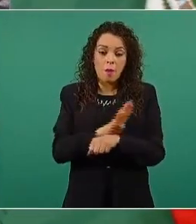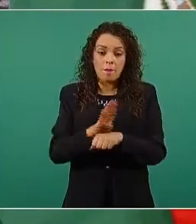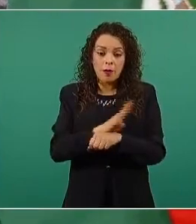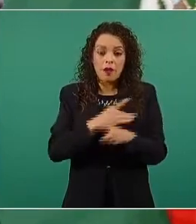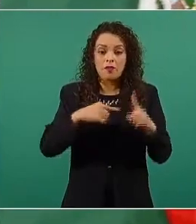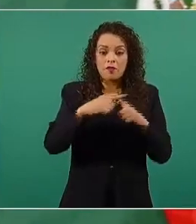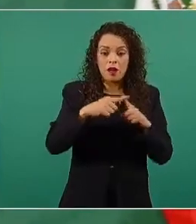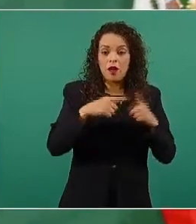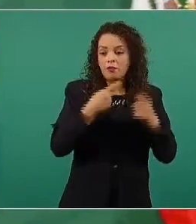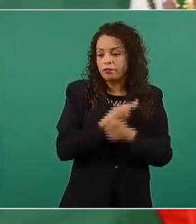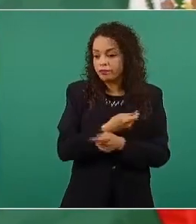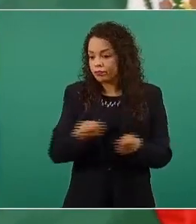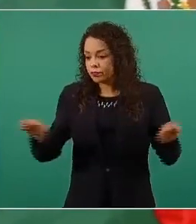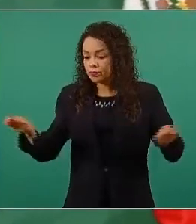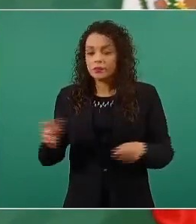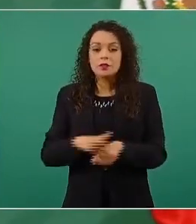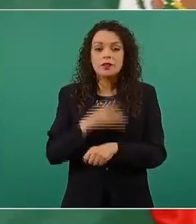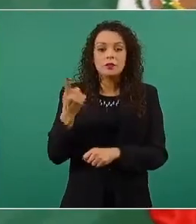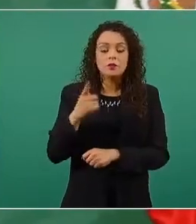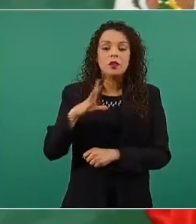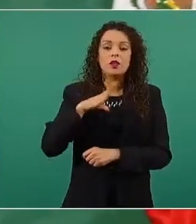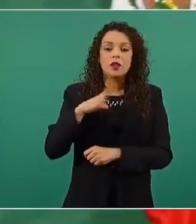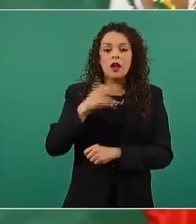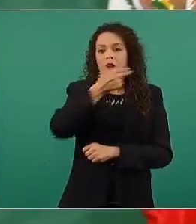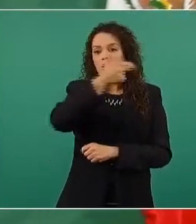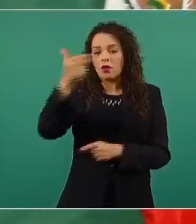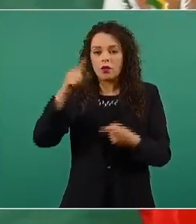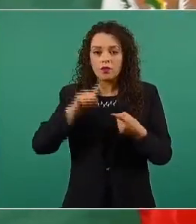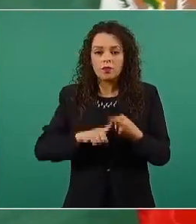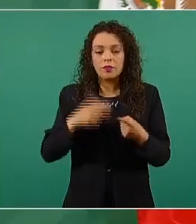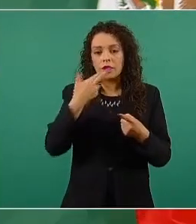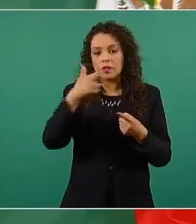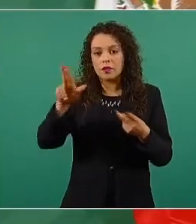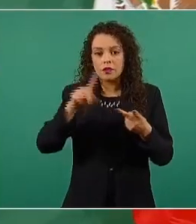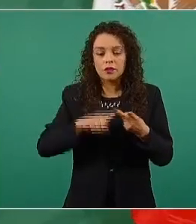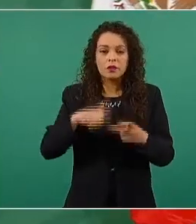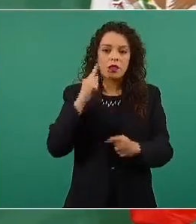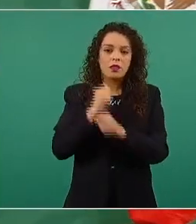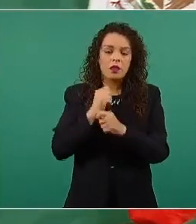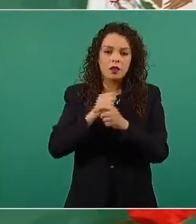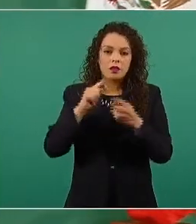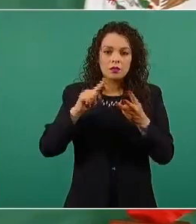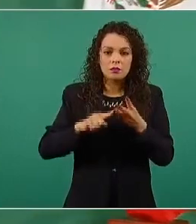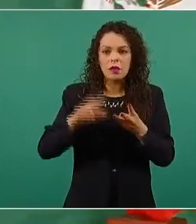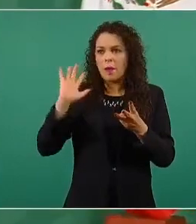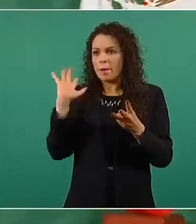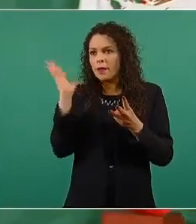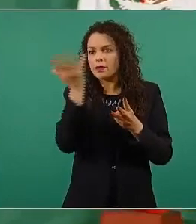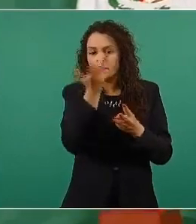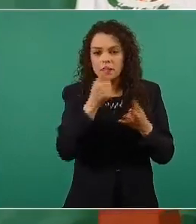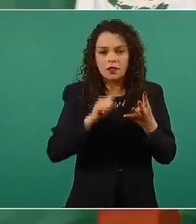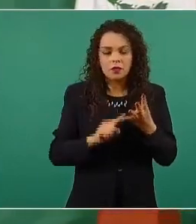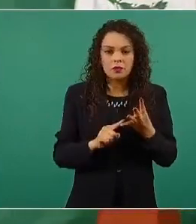benefician restauranteros, se benefician hoteleros, se benefician transportistas, se benefician meseros,